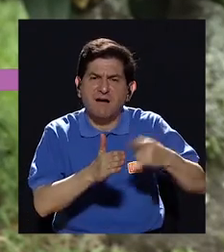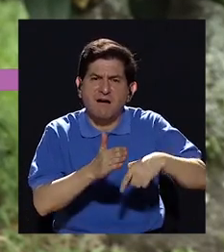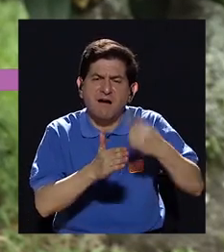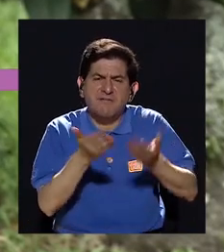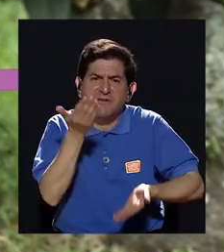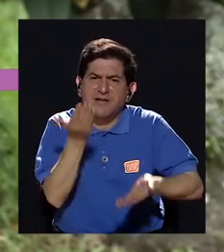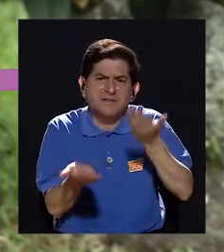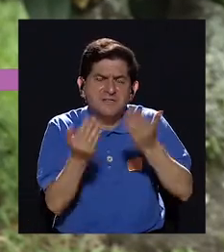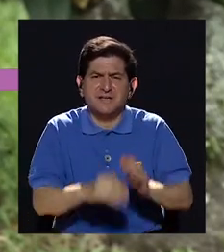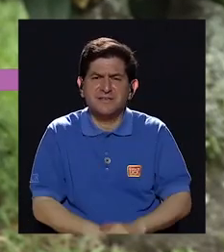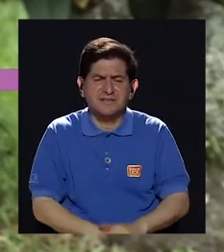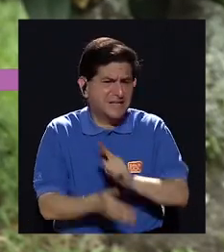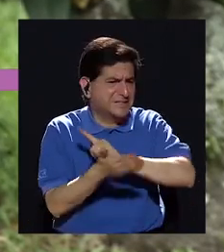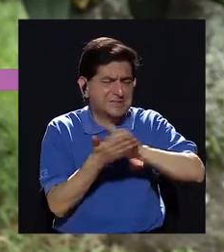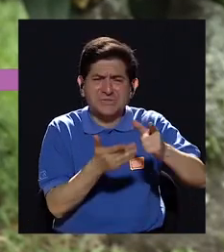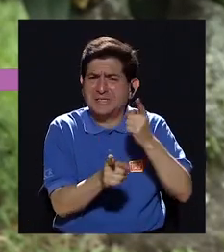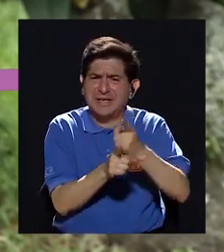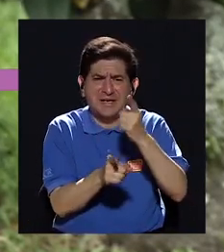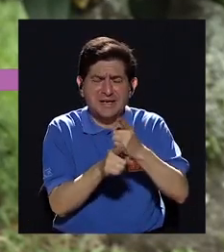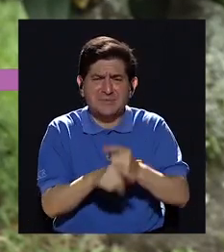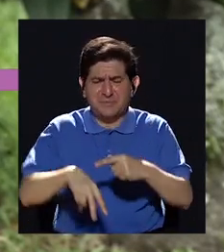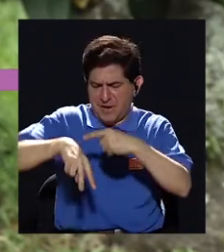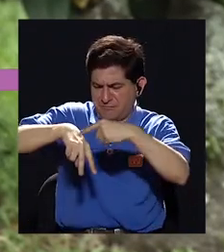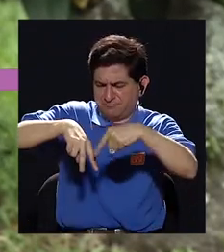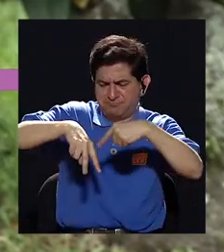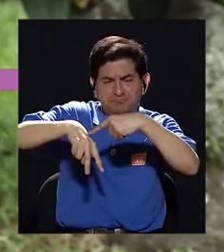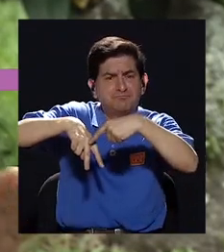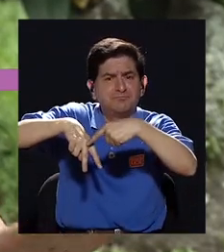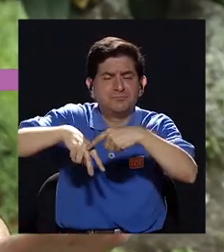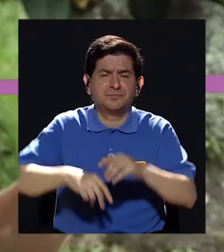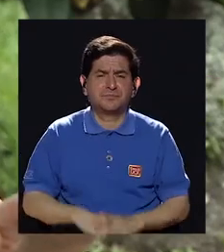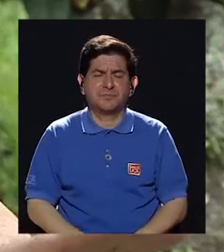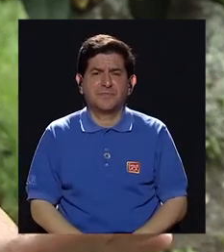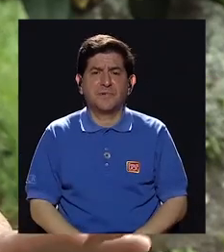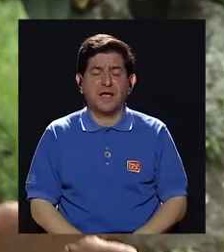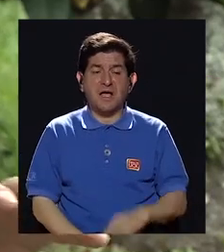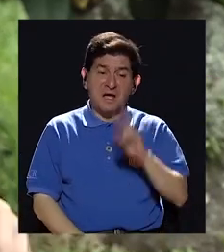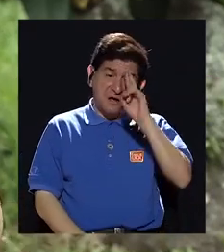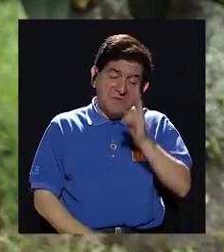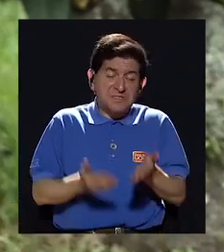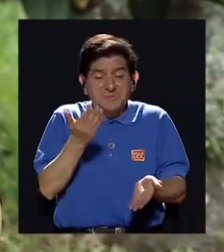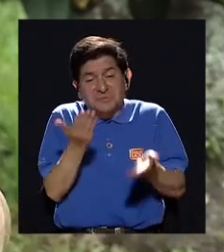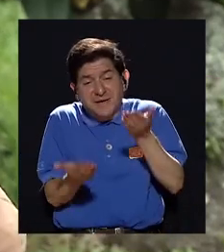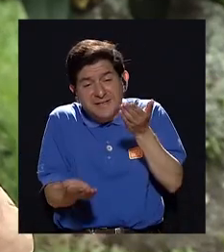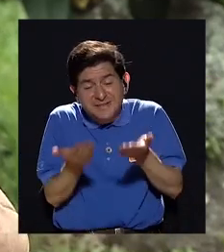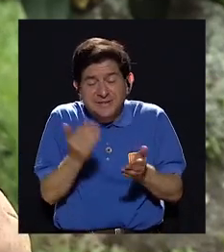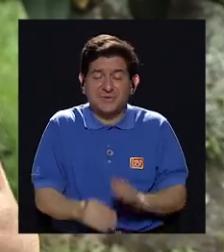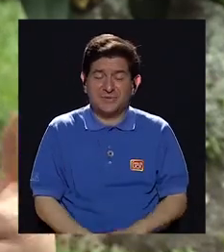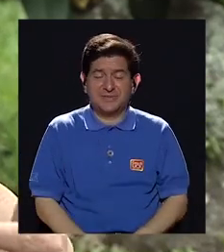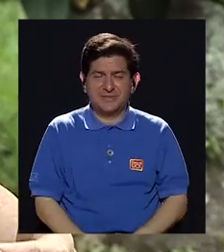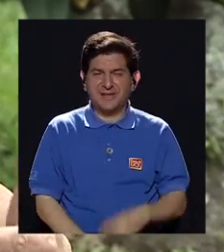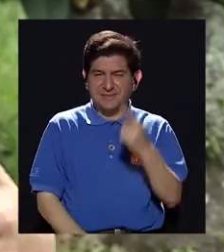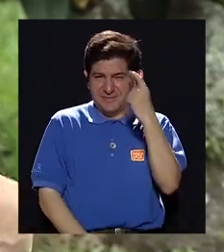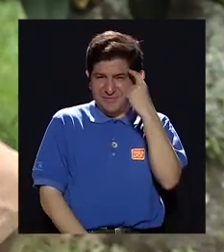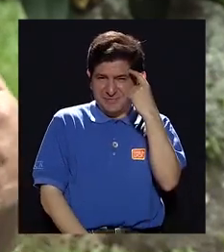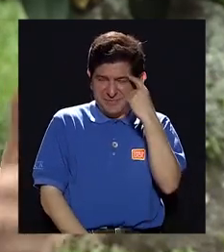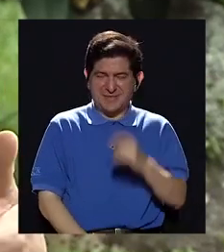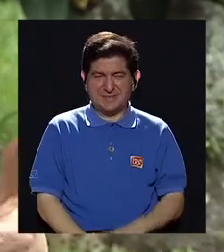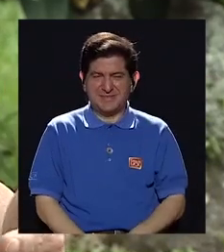muchas veces no se limpia adecuadamente la zona genital por un respeto,